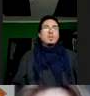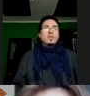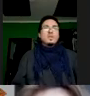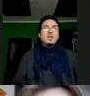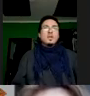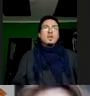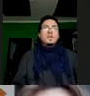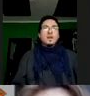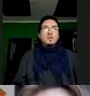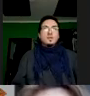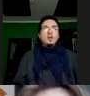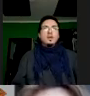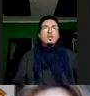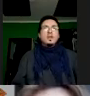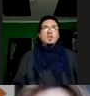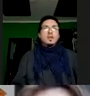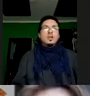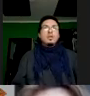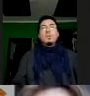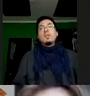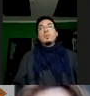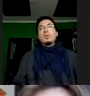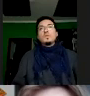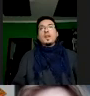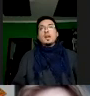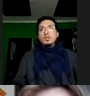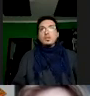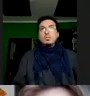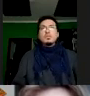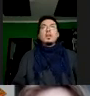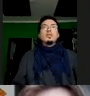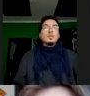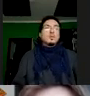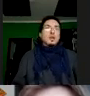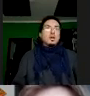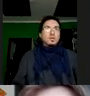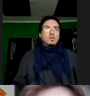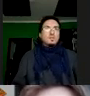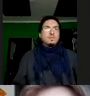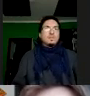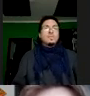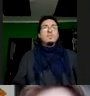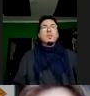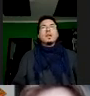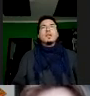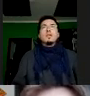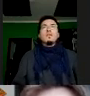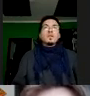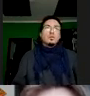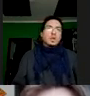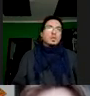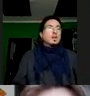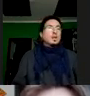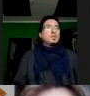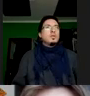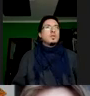en lo que es ingeniería se hace, y a través de este cálculo me permite poder conocer el ancho de los muros y el ancho también de las losas, también de la cantidad de